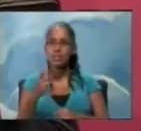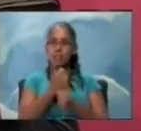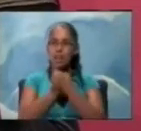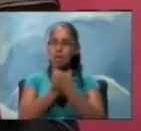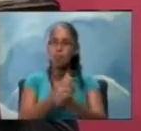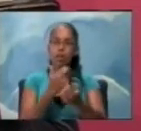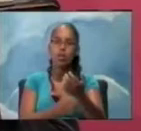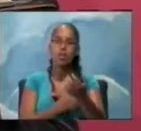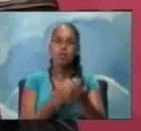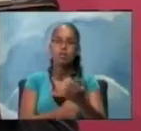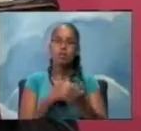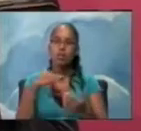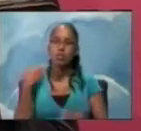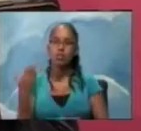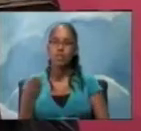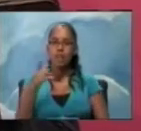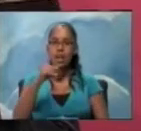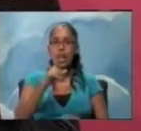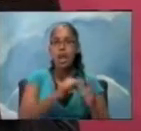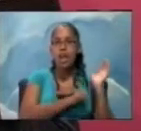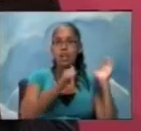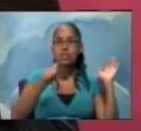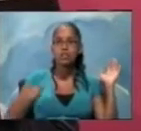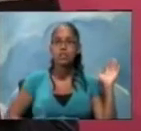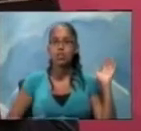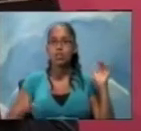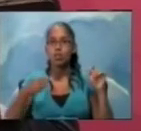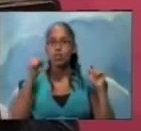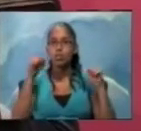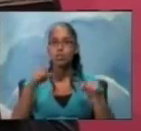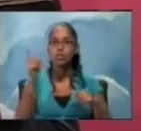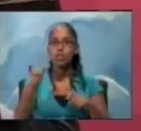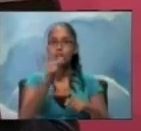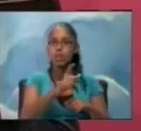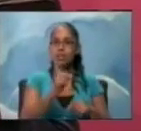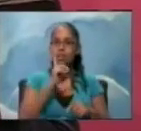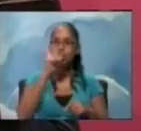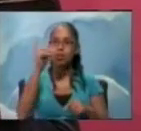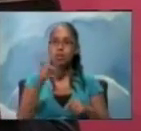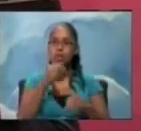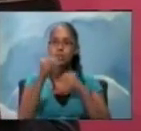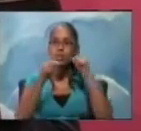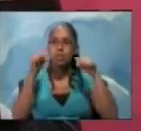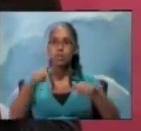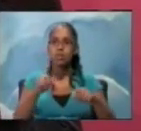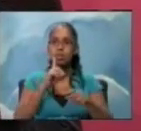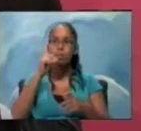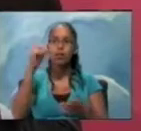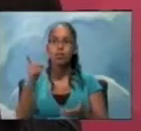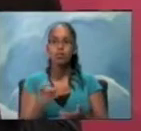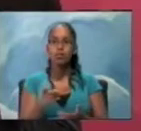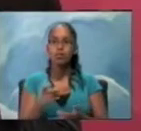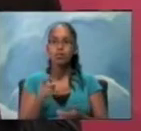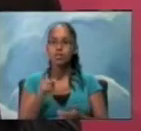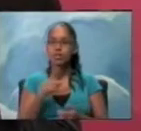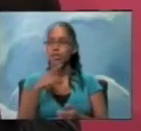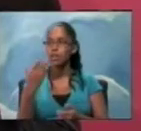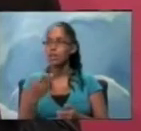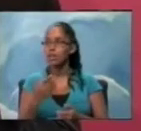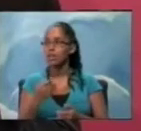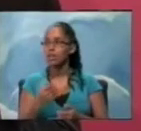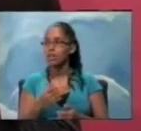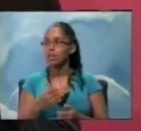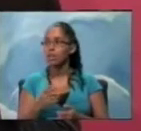hermanos, que el Señor, cuando esta gente le preguntan, le hacen esa pregunta, una pregunta